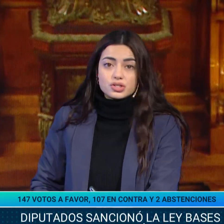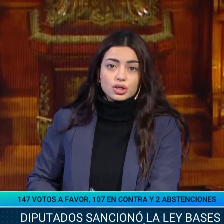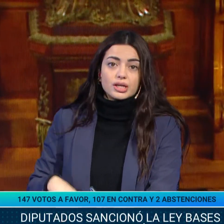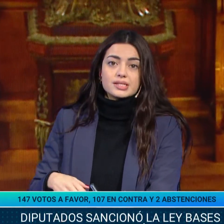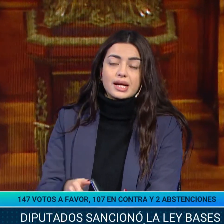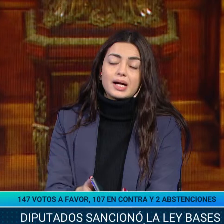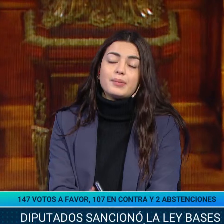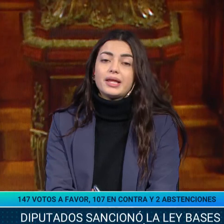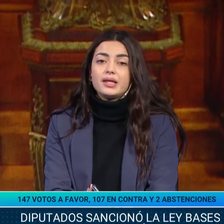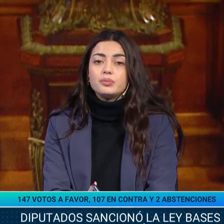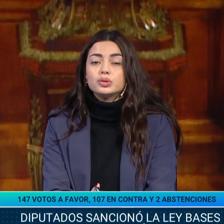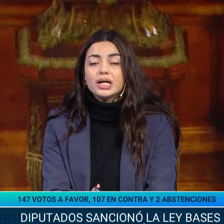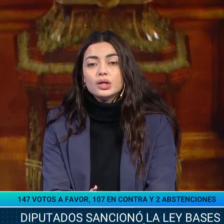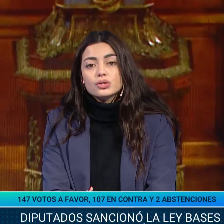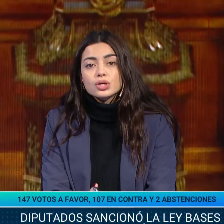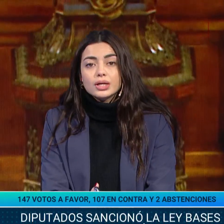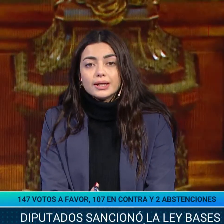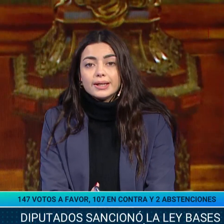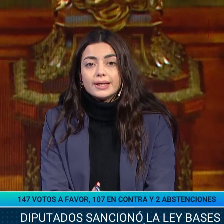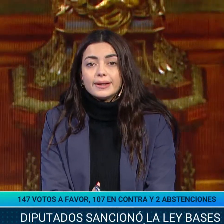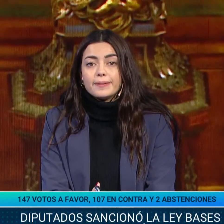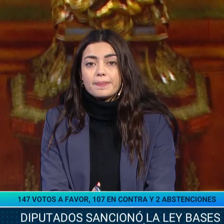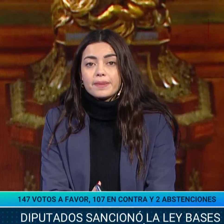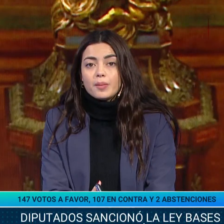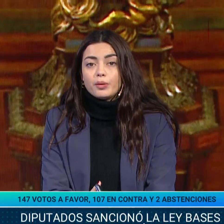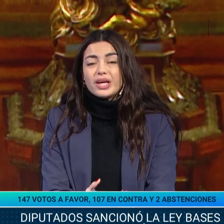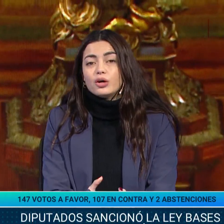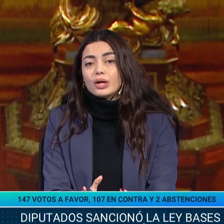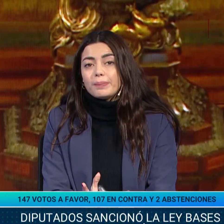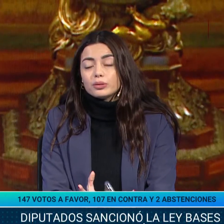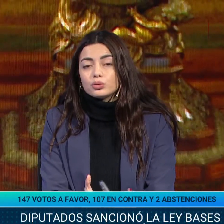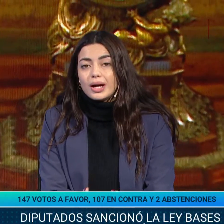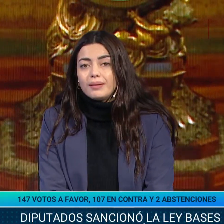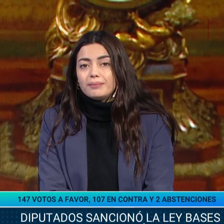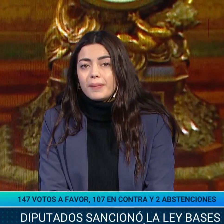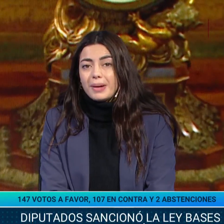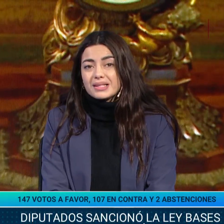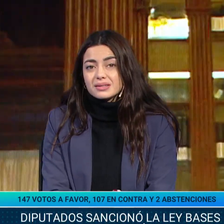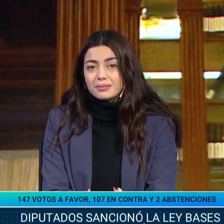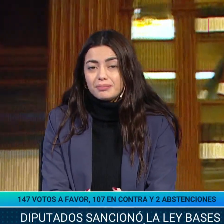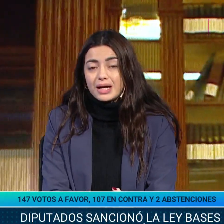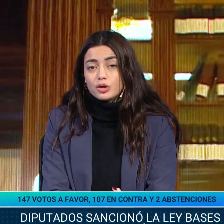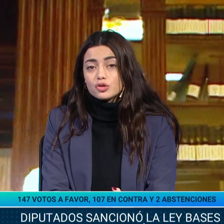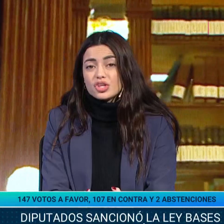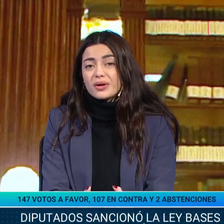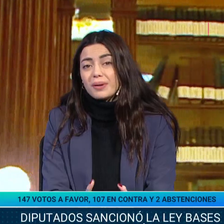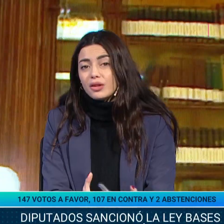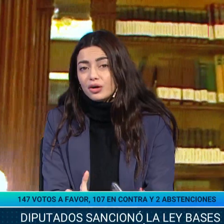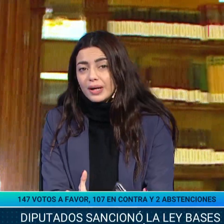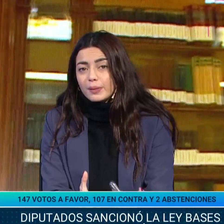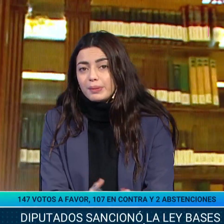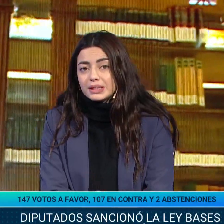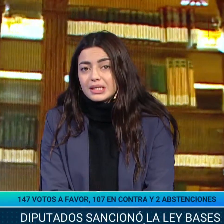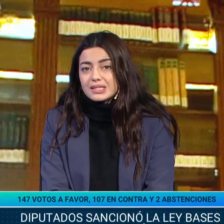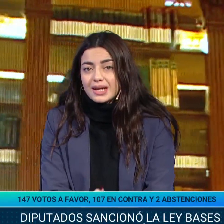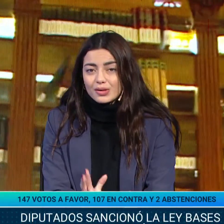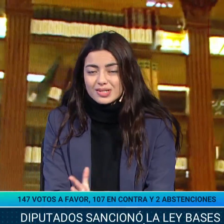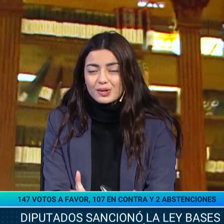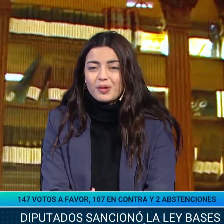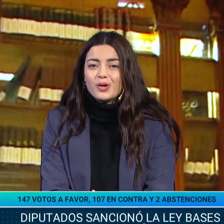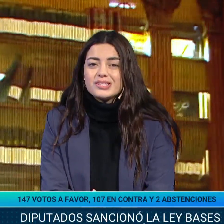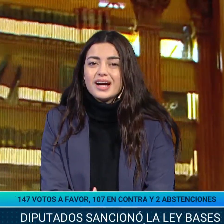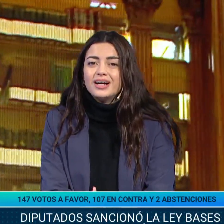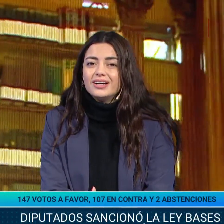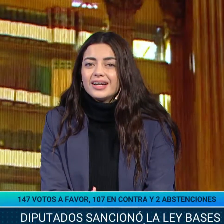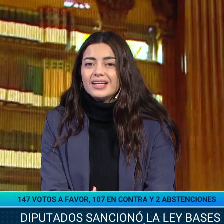más ocasiones en la Cámara de Diputados, por ahí con una postura más conservadora por parte del Senado,